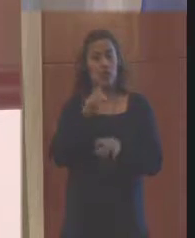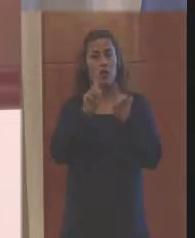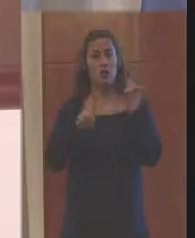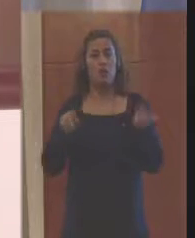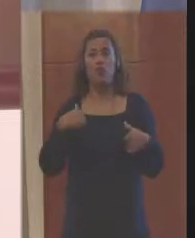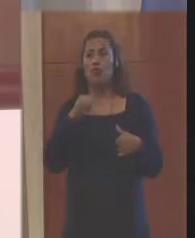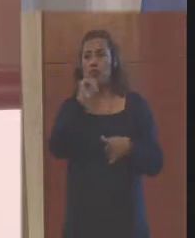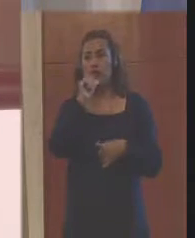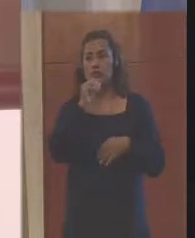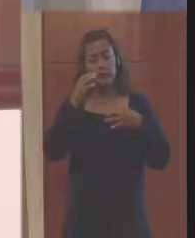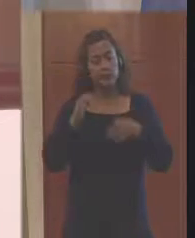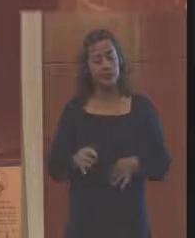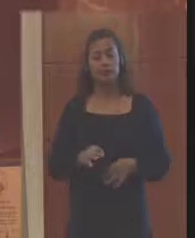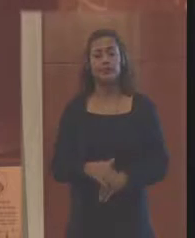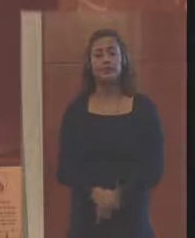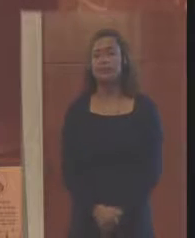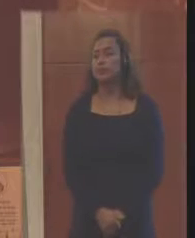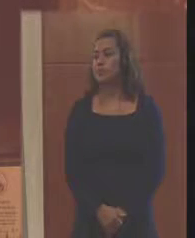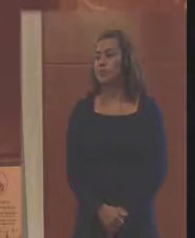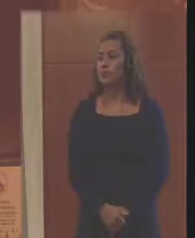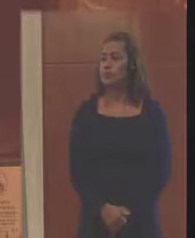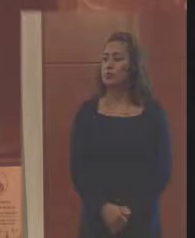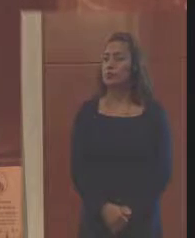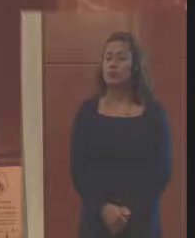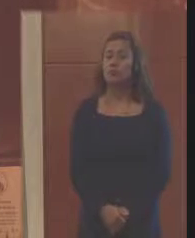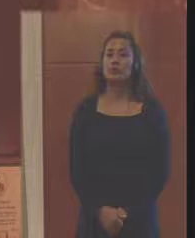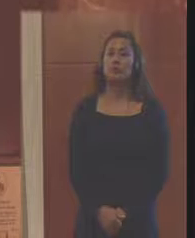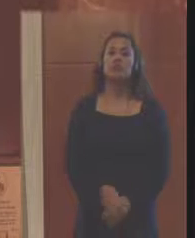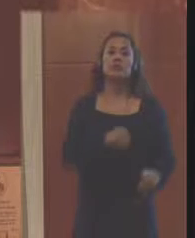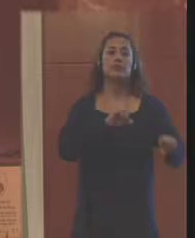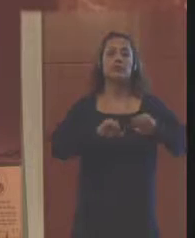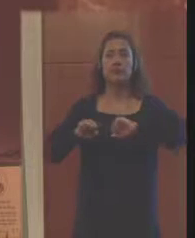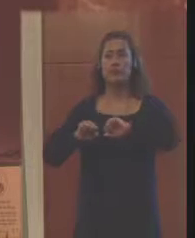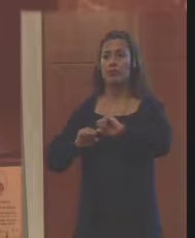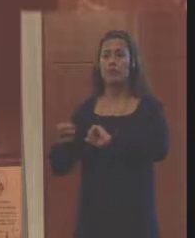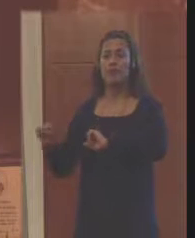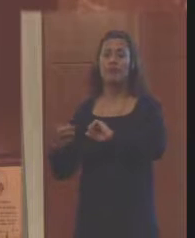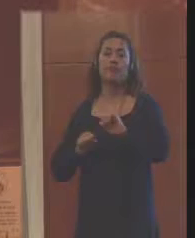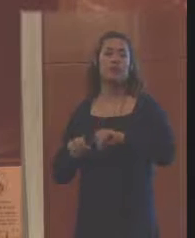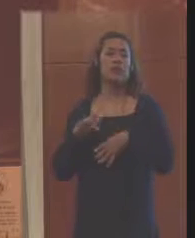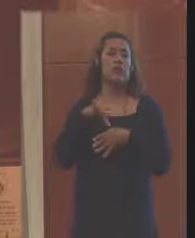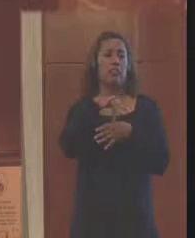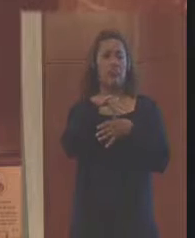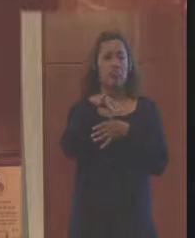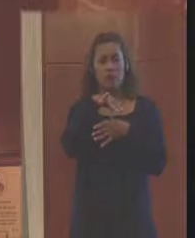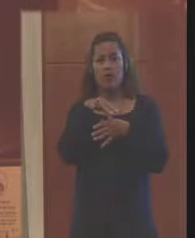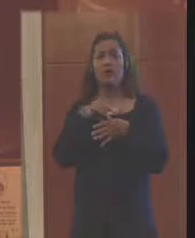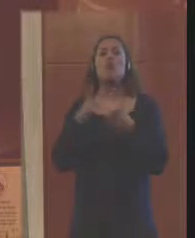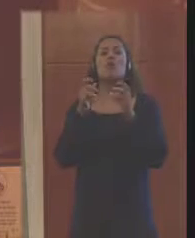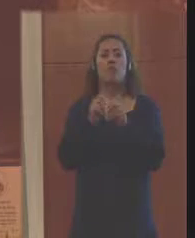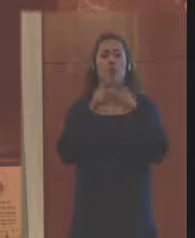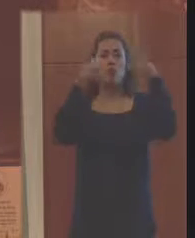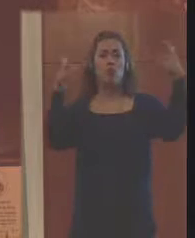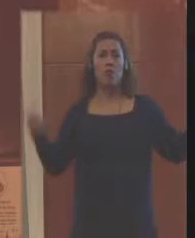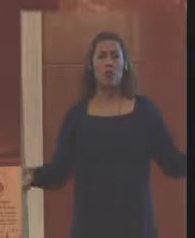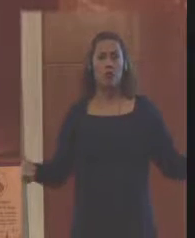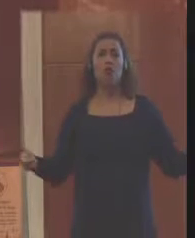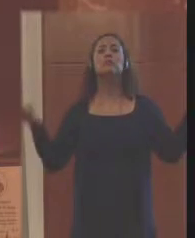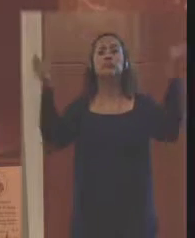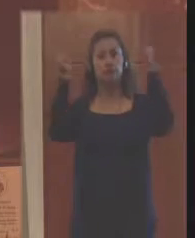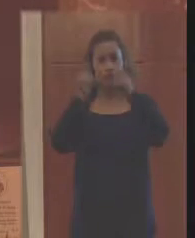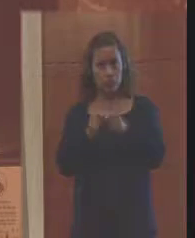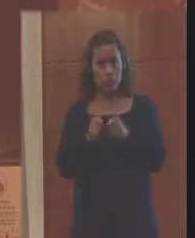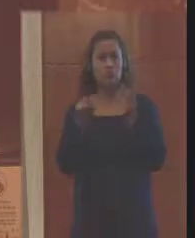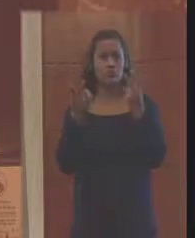La gestión de riesgo debe ser tanto en nivel macro como también en micro. La estrategia debe contener